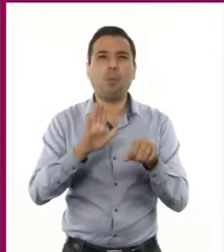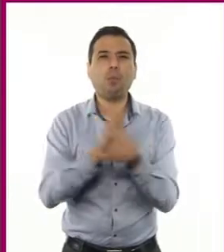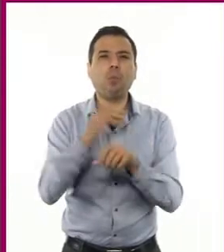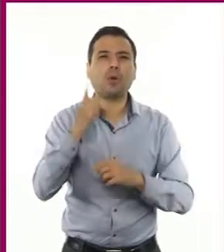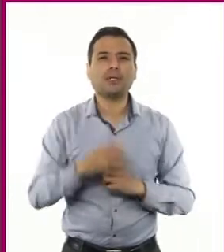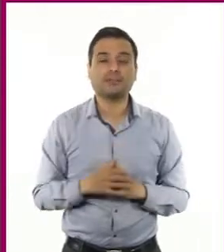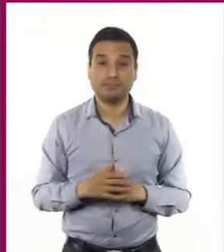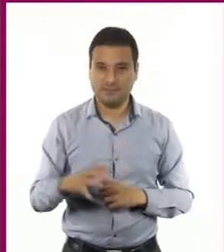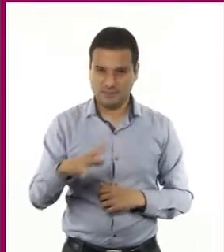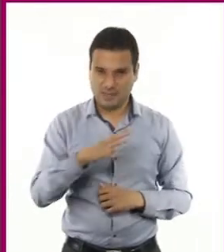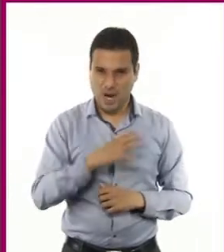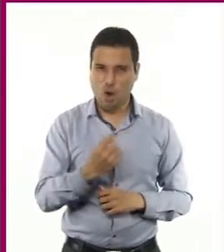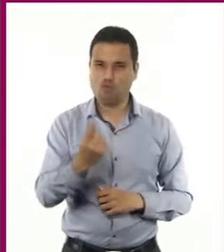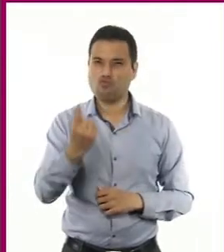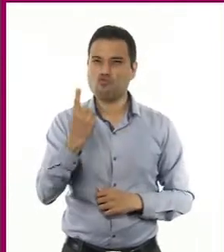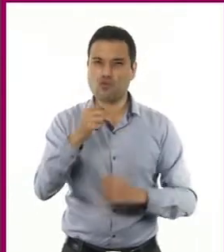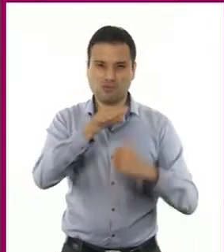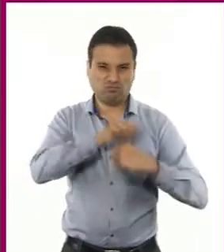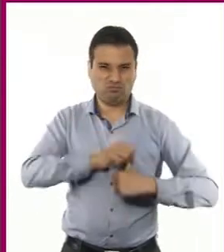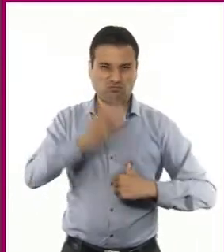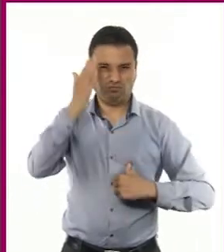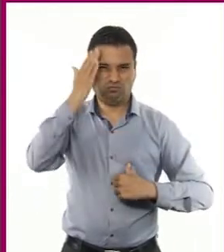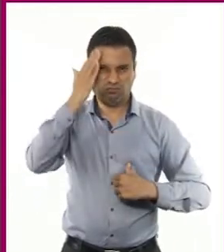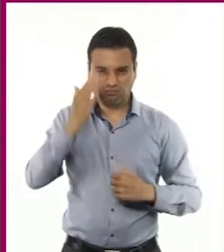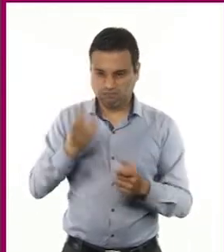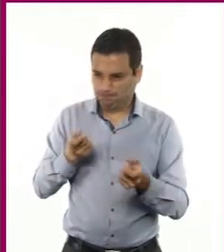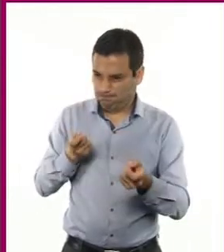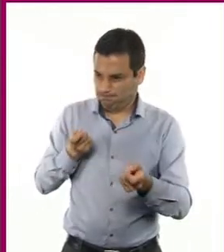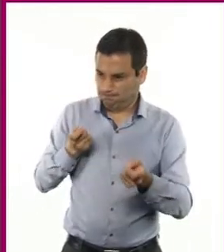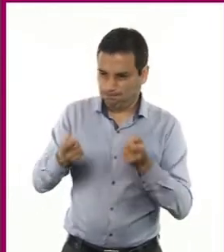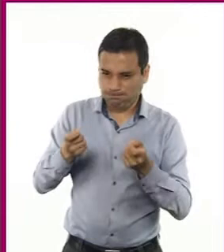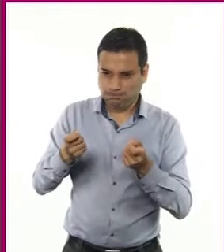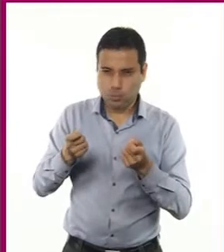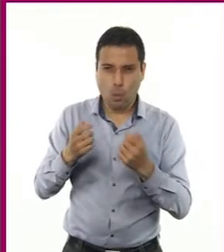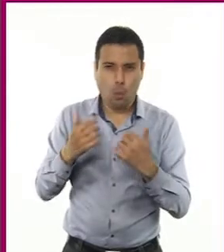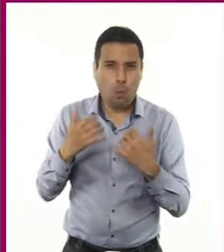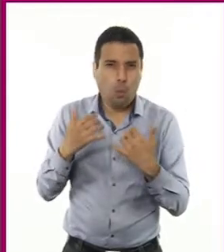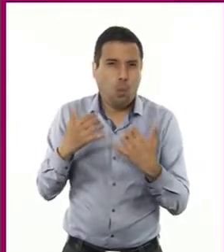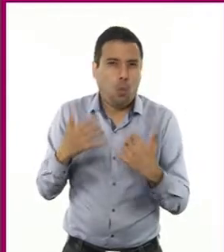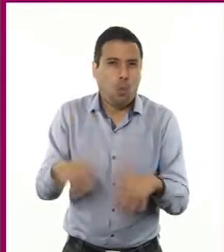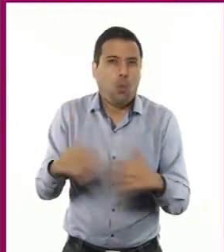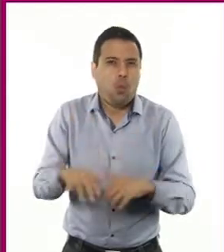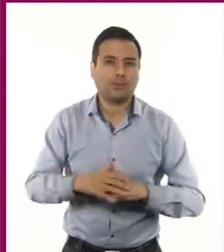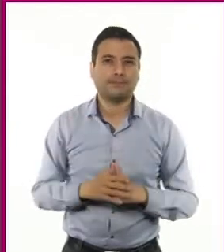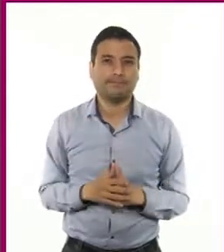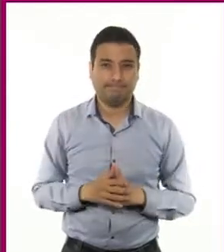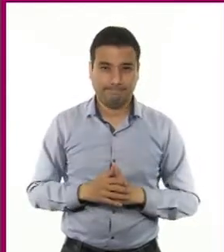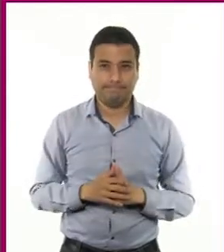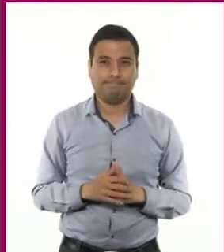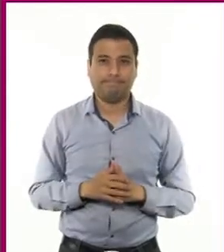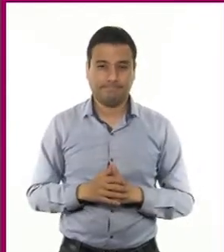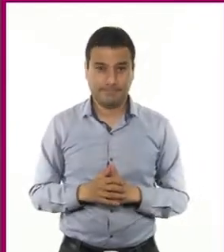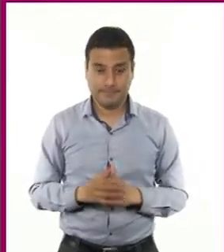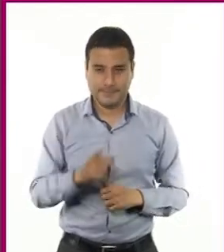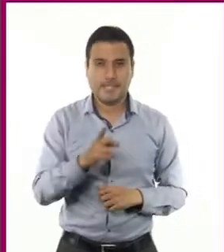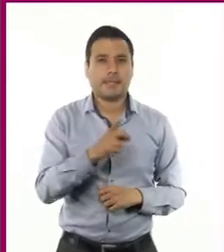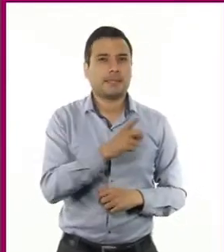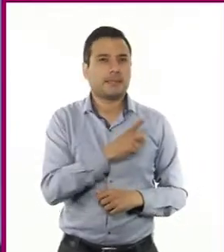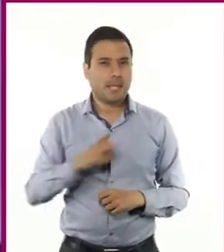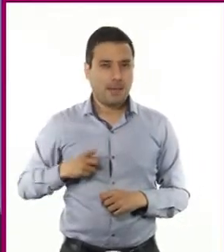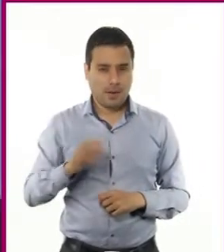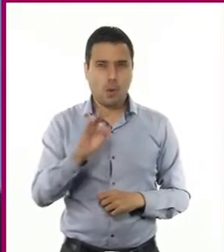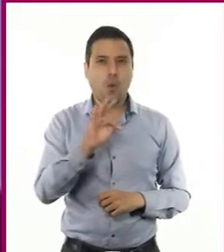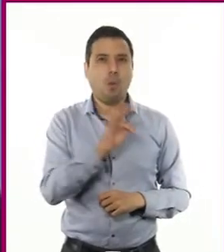poder. La reforma del Estado deberá garantizar el fortalecimiento de un ejercicio del poder cada vez más equilibrado y